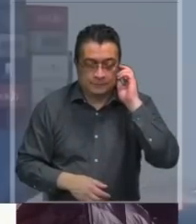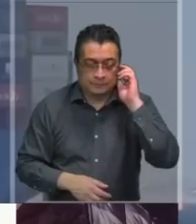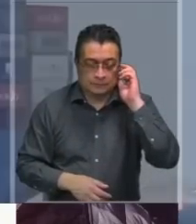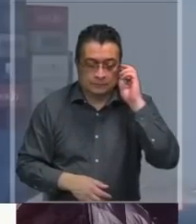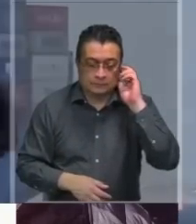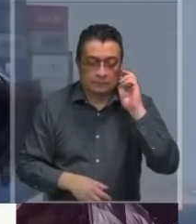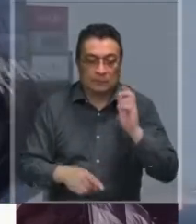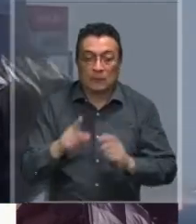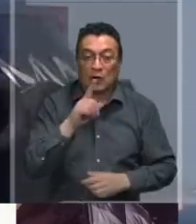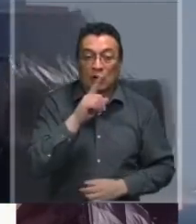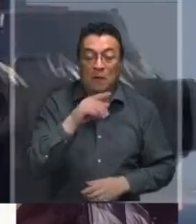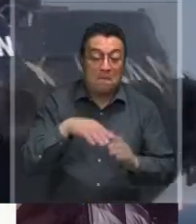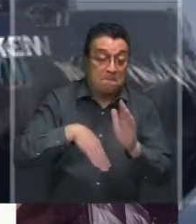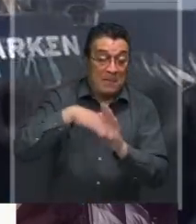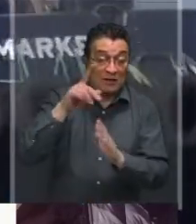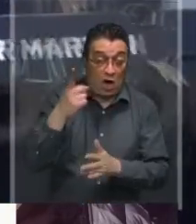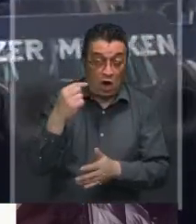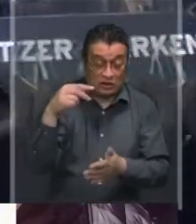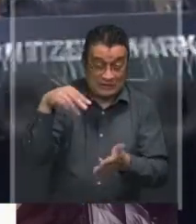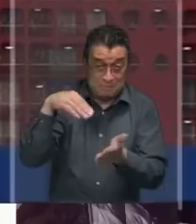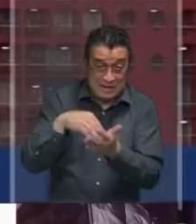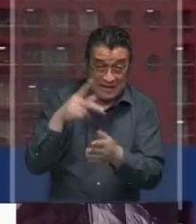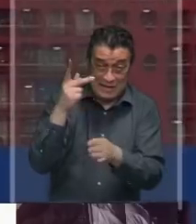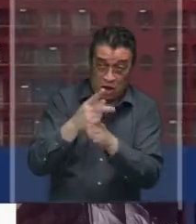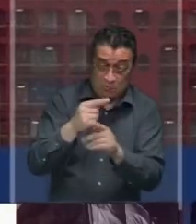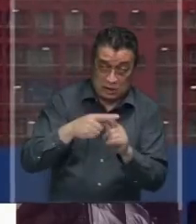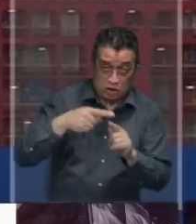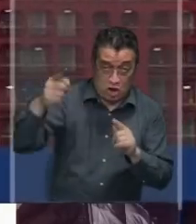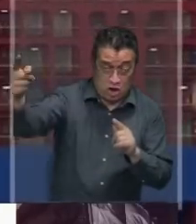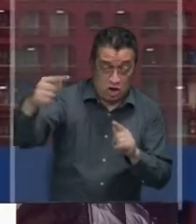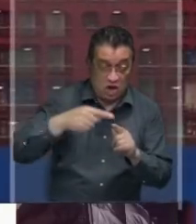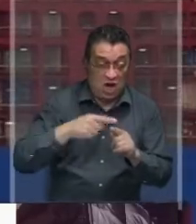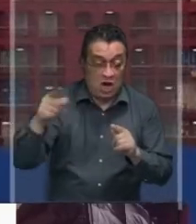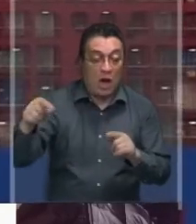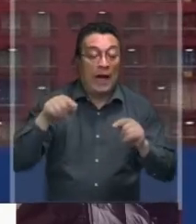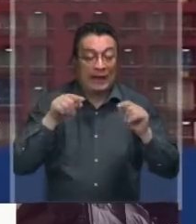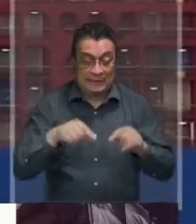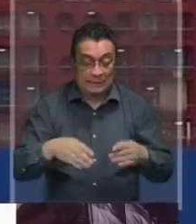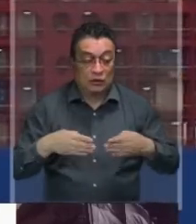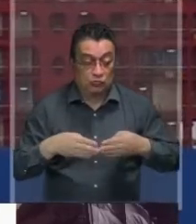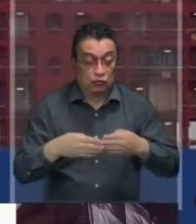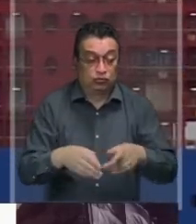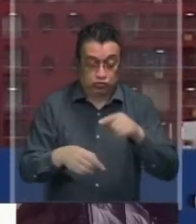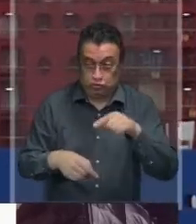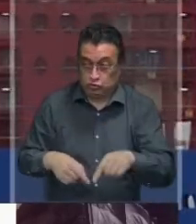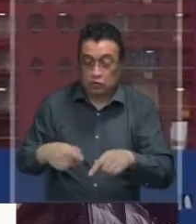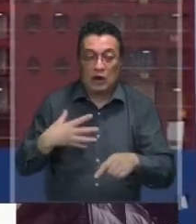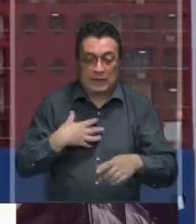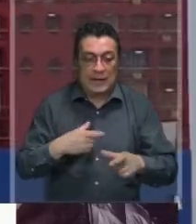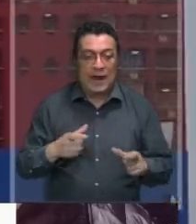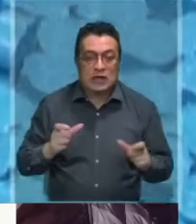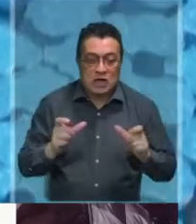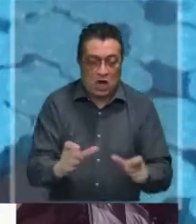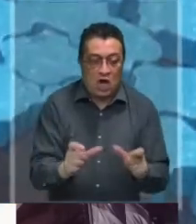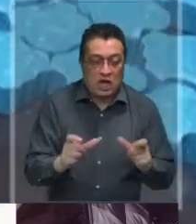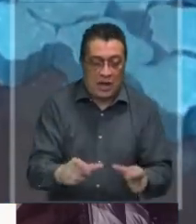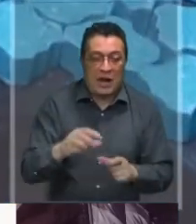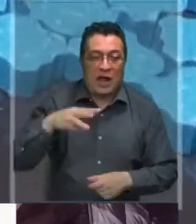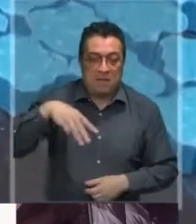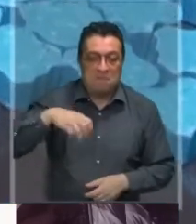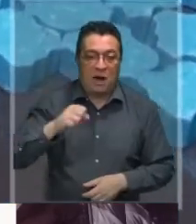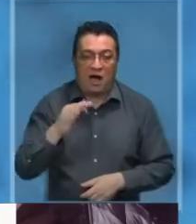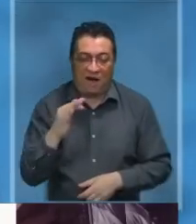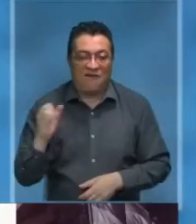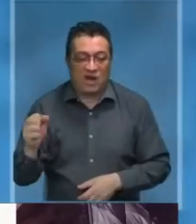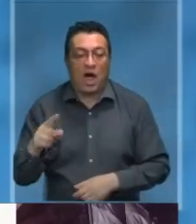Son más de 11.000 kilómetros desde Rotterdam a Chile. Aquel puerto es el que a fuego y sangre buscan controlar estas mafias, además